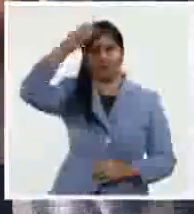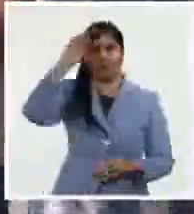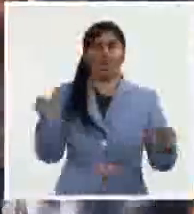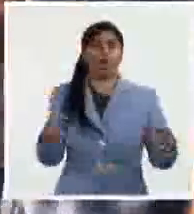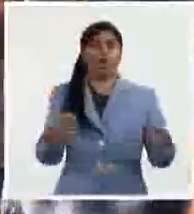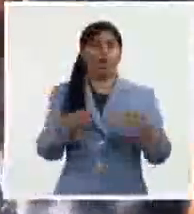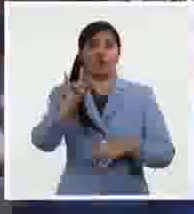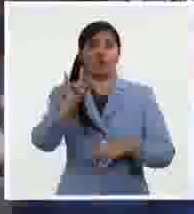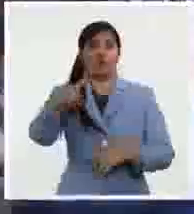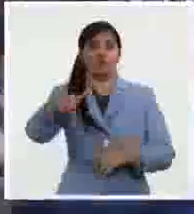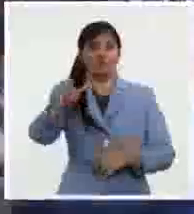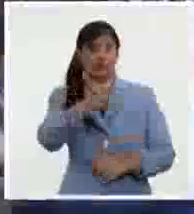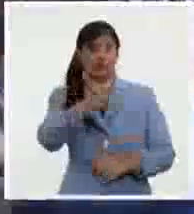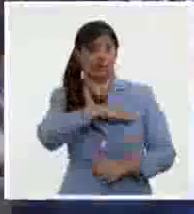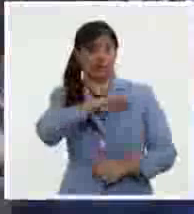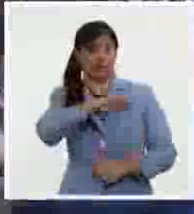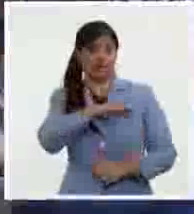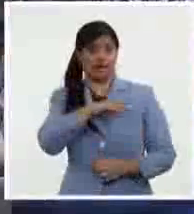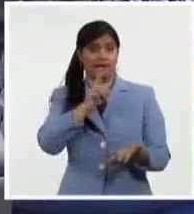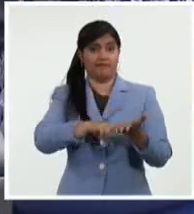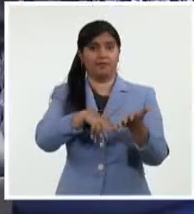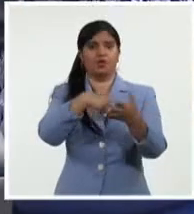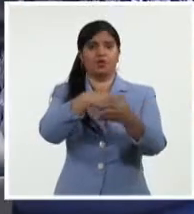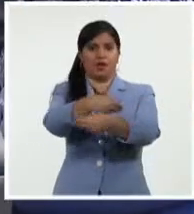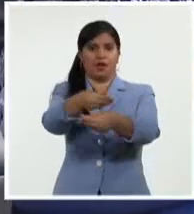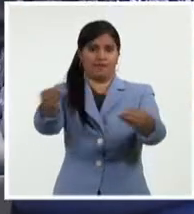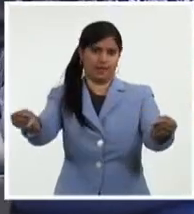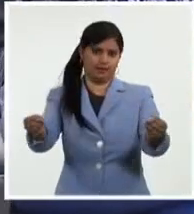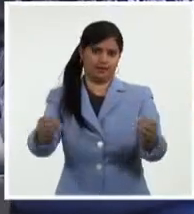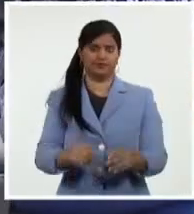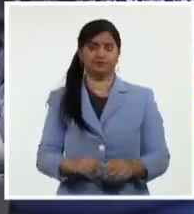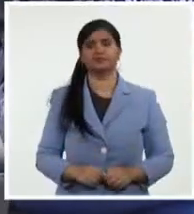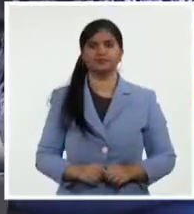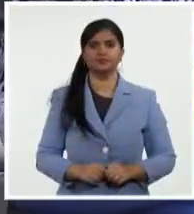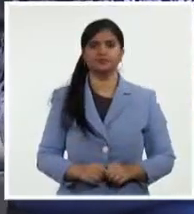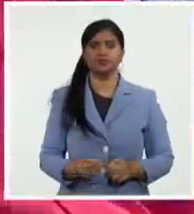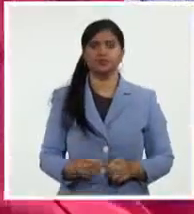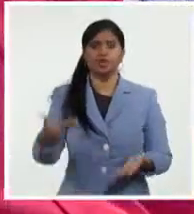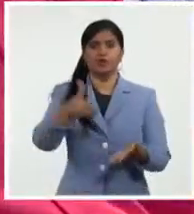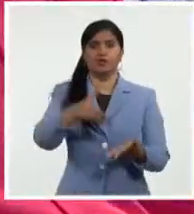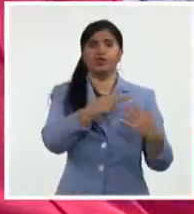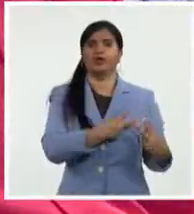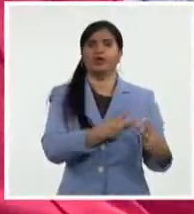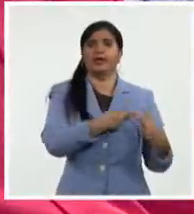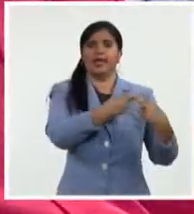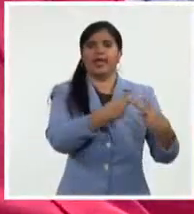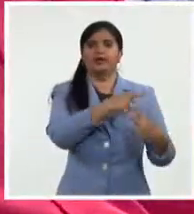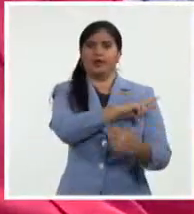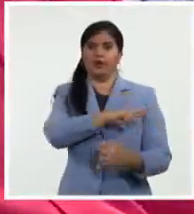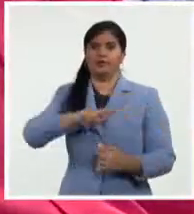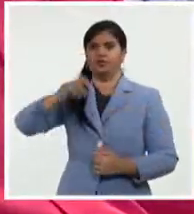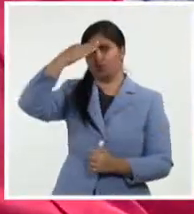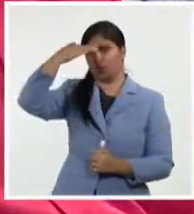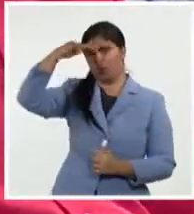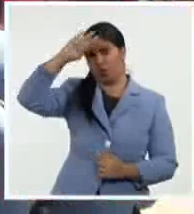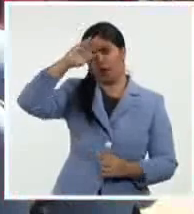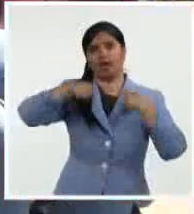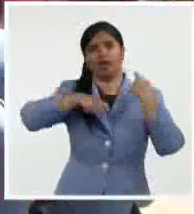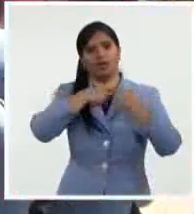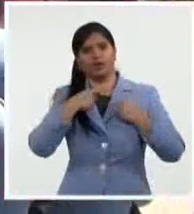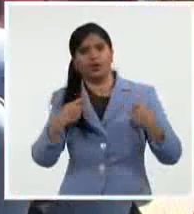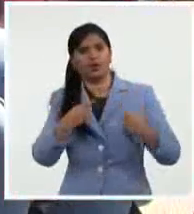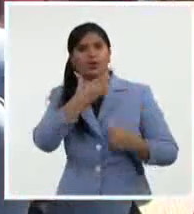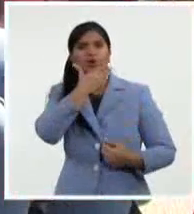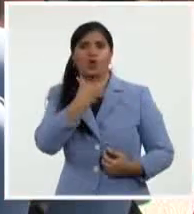avileños. Al encuentro asistieron miembros de la Asociación de Combatientes de la Revolución Cubana, estudiantes de varios niveles de enseñanza, así como las